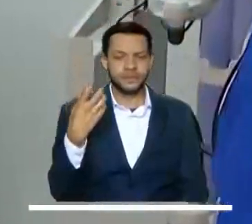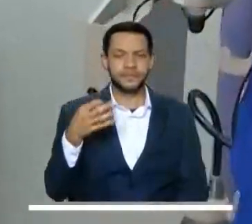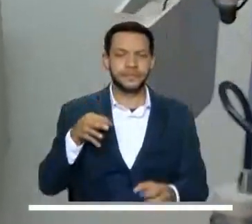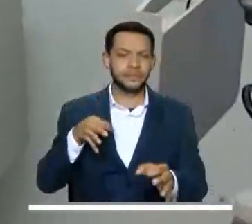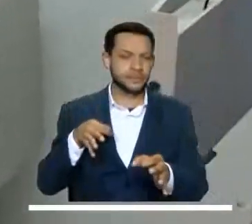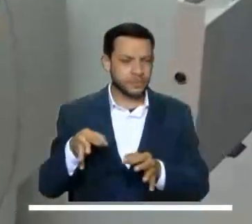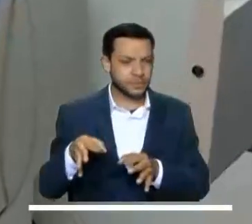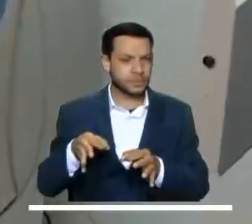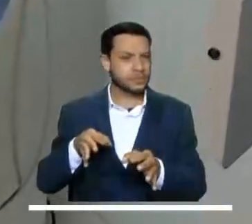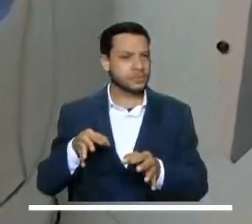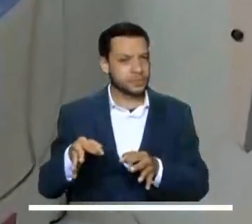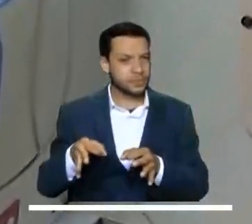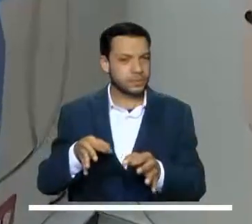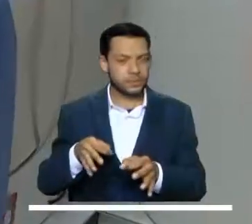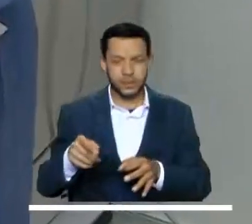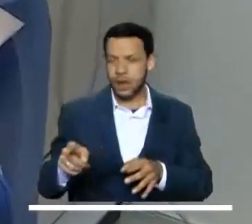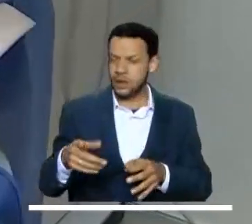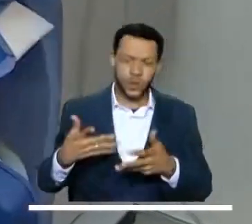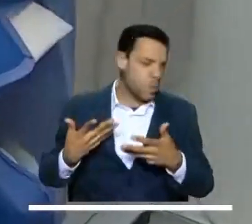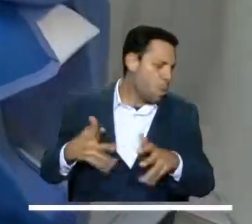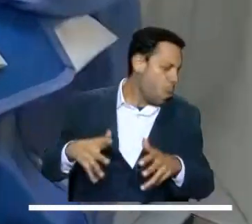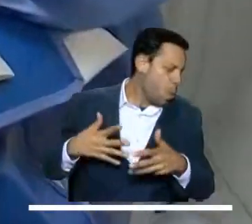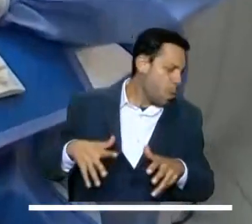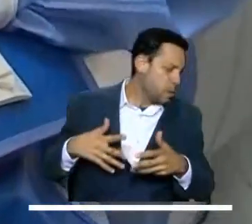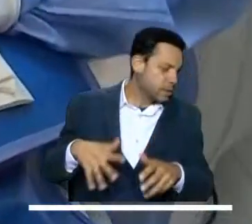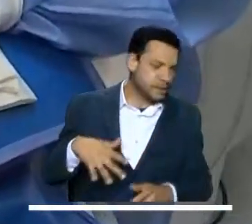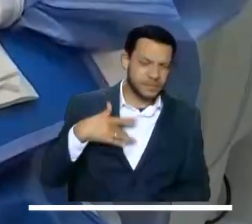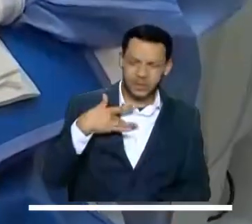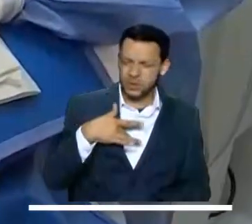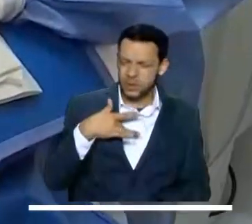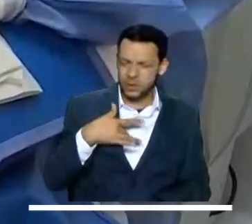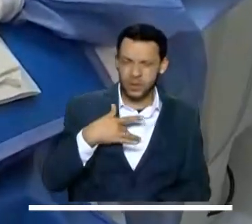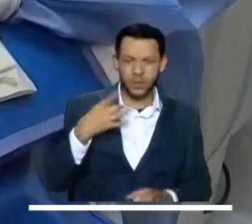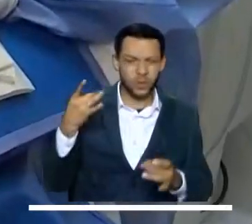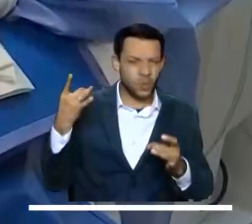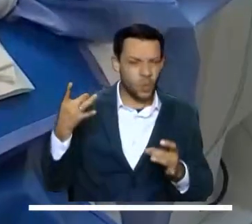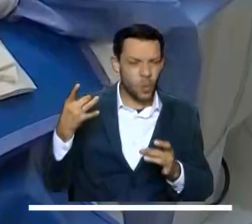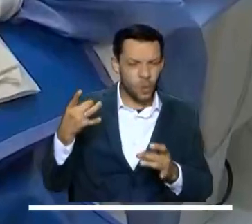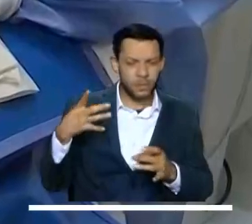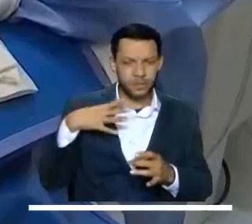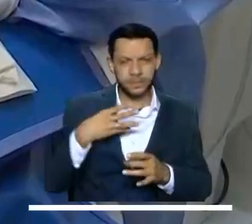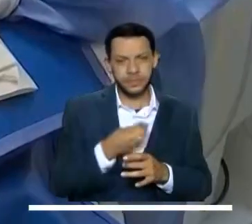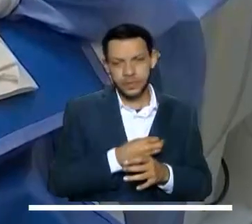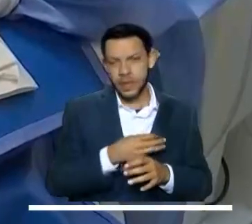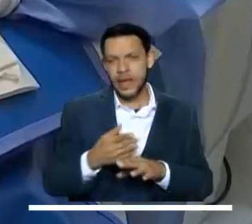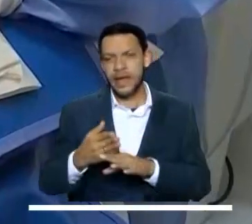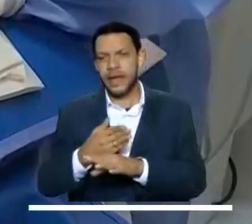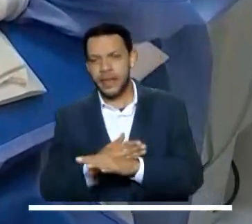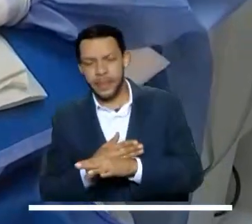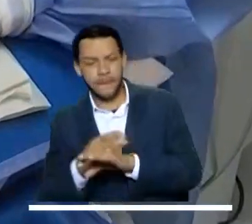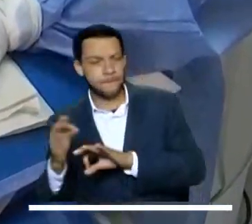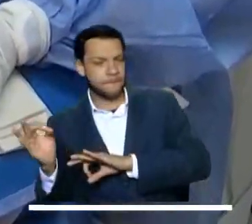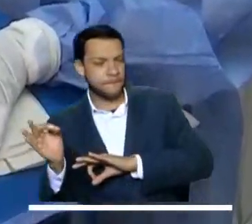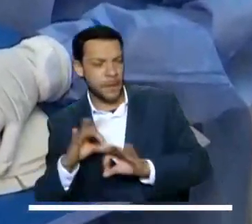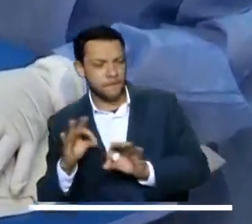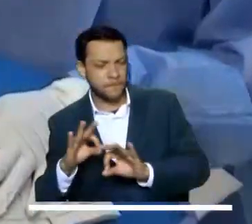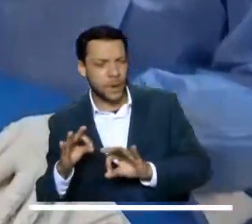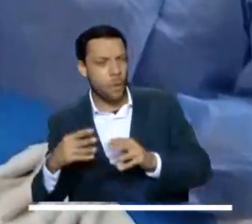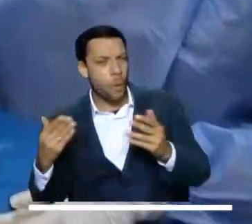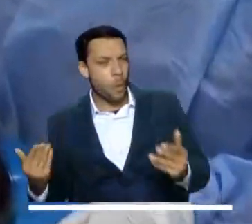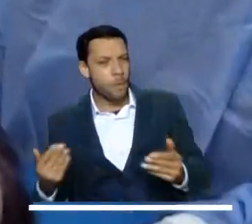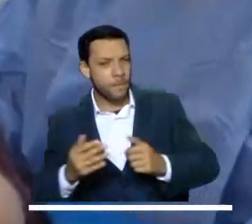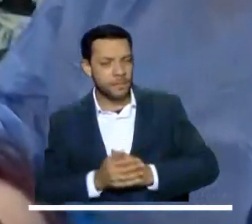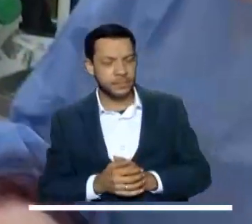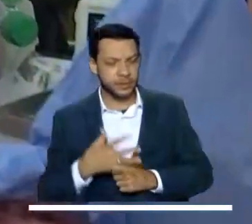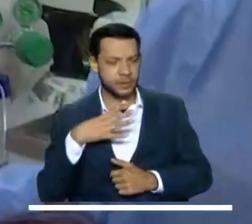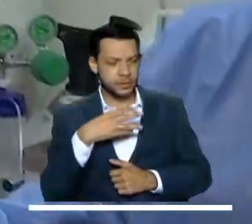hacer, porque muchos dicen, yo no me la hago porque es que me da miedo y dolor. Doctor Luis Miguel, hablemos de la preparación para la endoscopia. Listo,